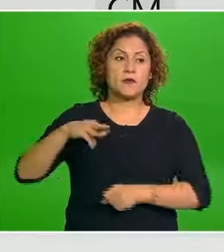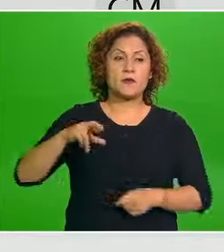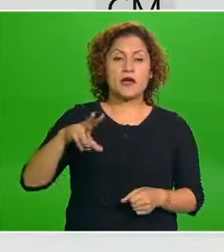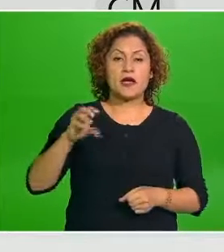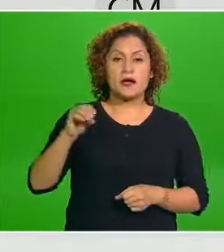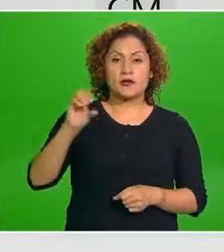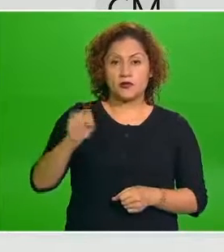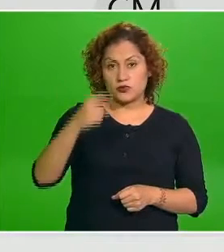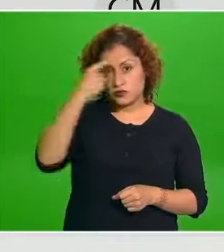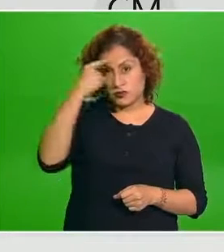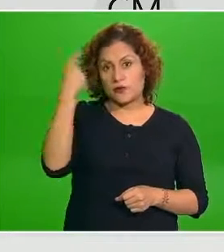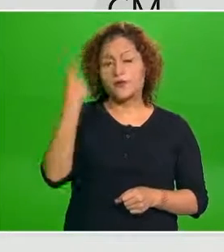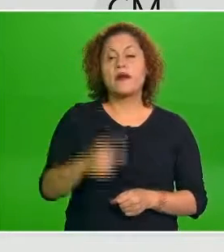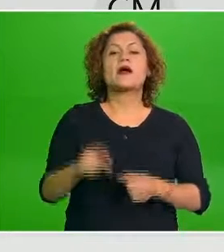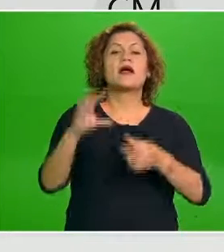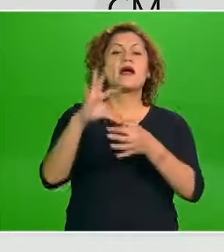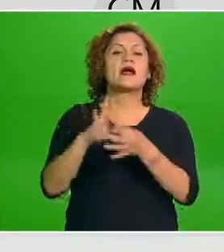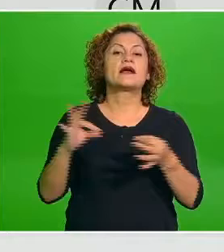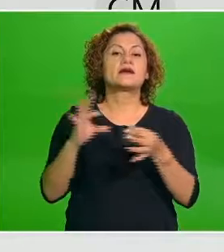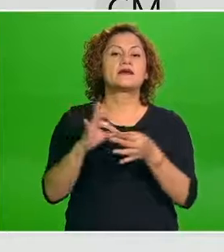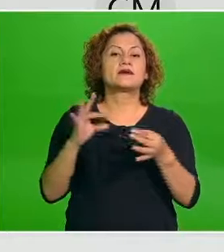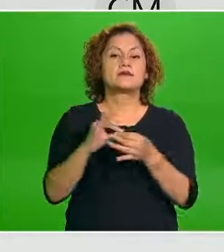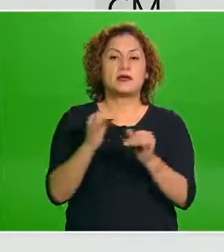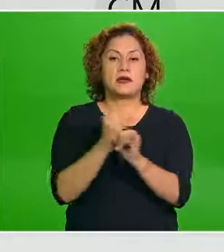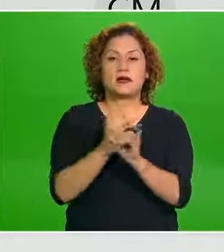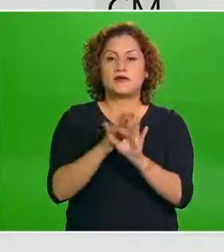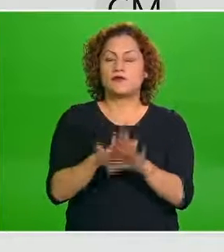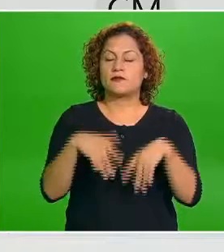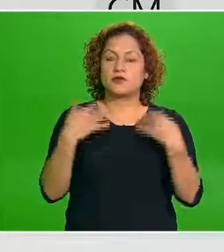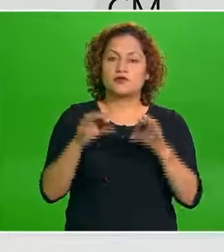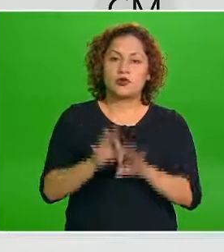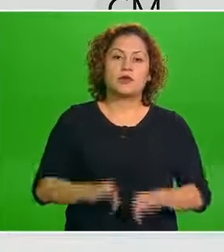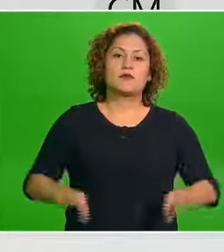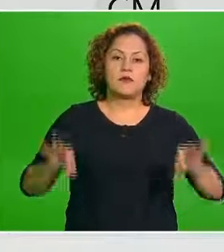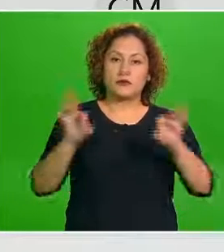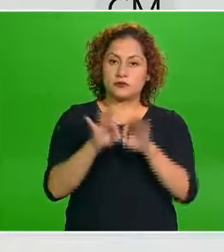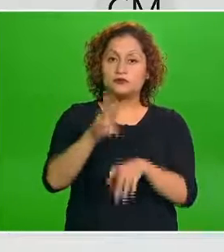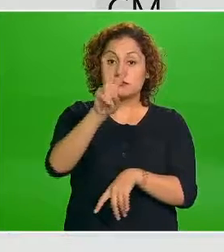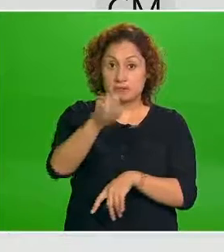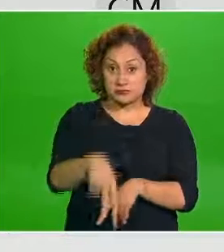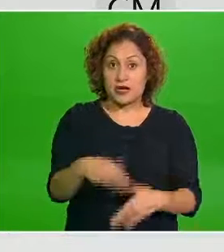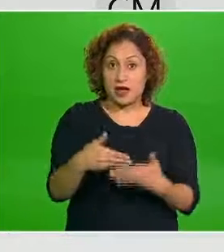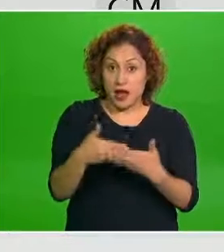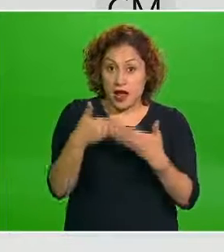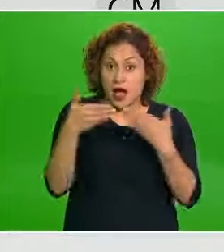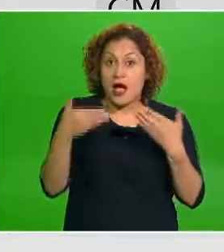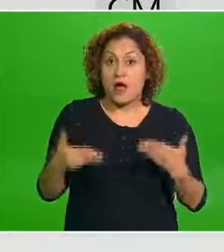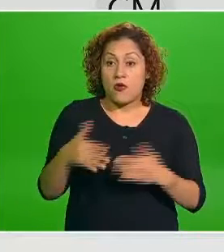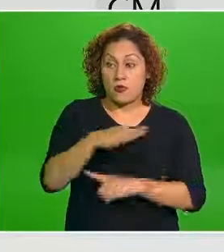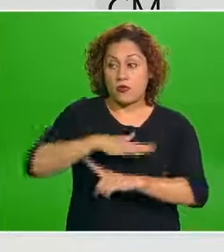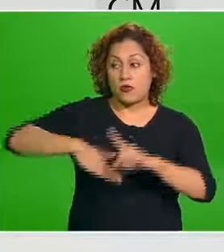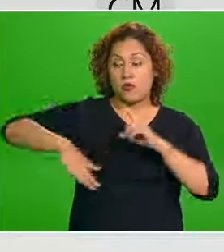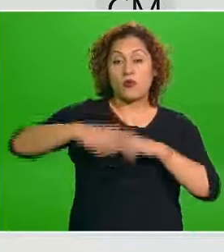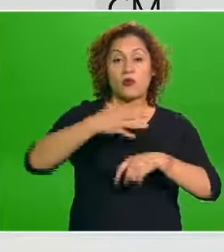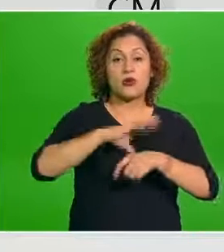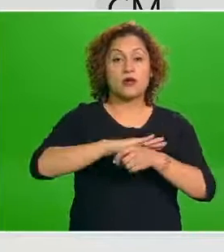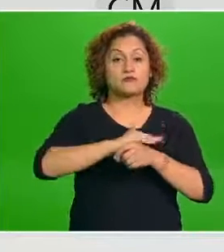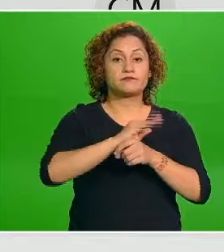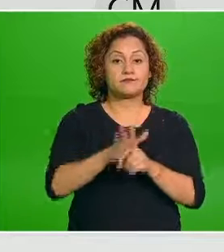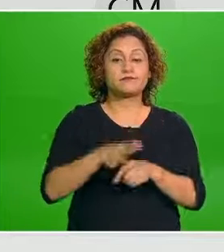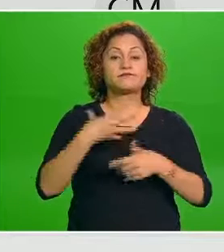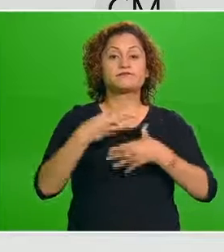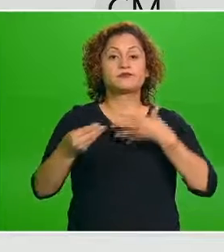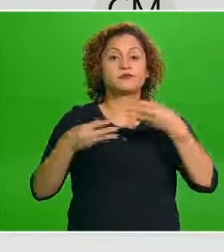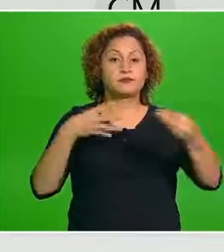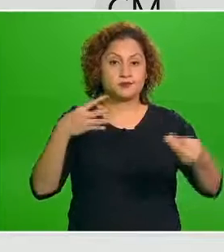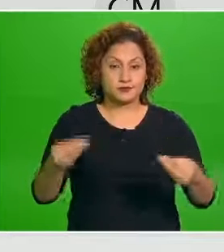para que nos comparta con nosotros esta información tan importante, sobre todo ahora en el marco de la epidemia de